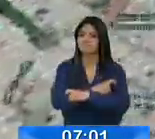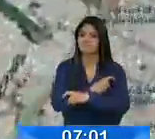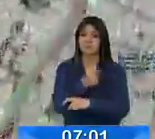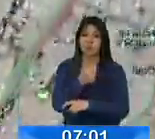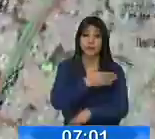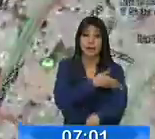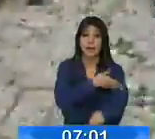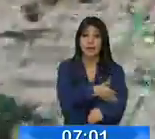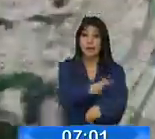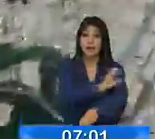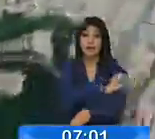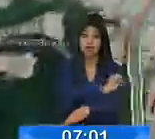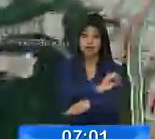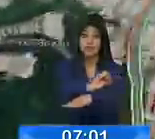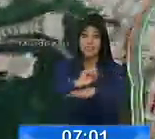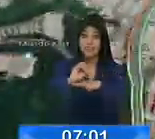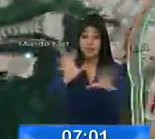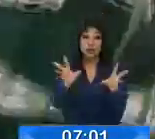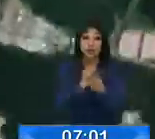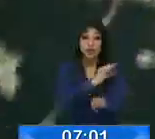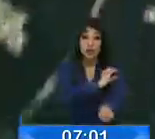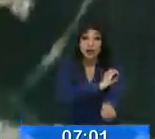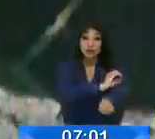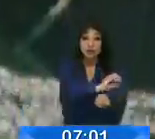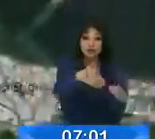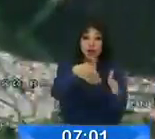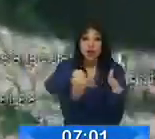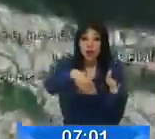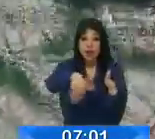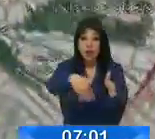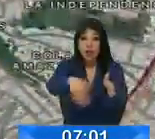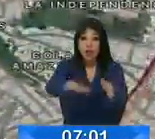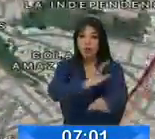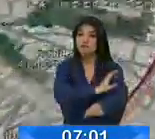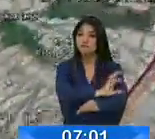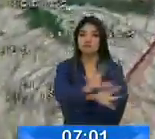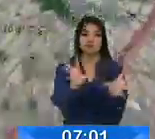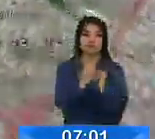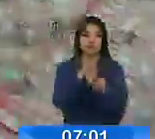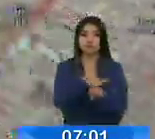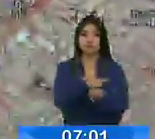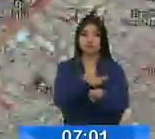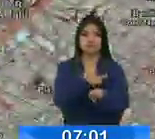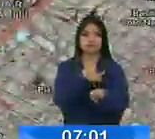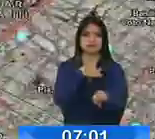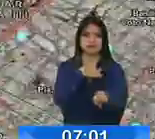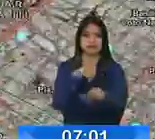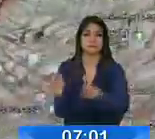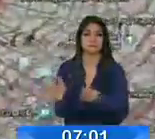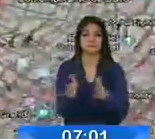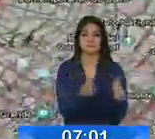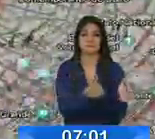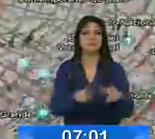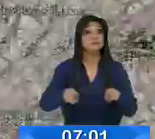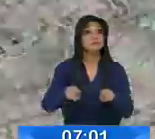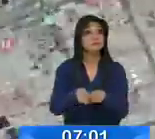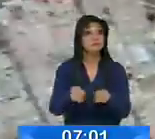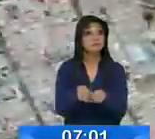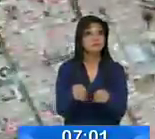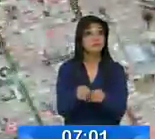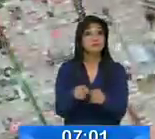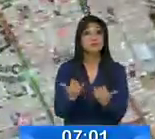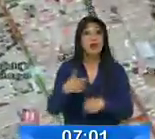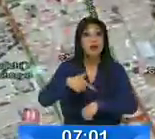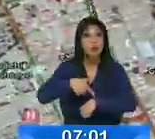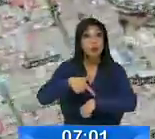vía del Occidental, o sea, todos los tramos del Avenida Occidental está lleno de tráfico. Igualmente, podemos verificar a esta